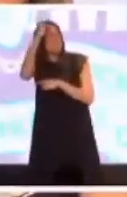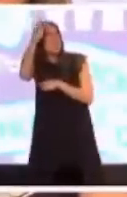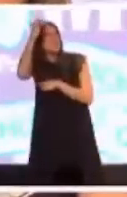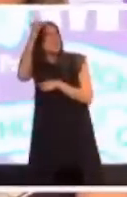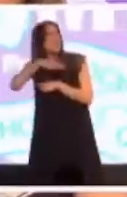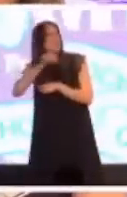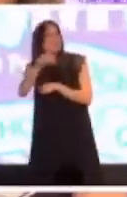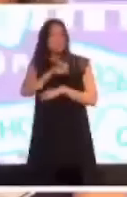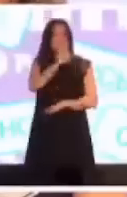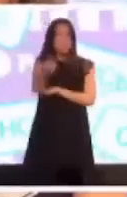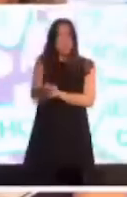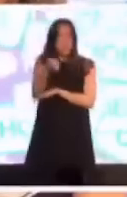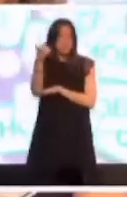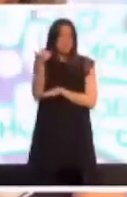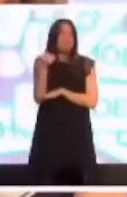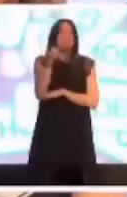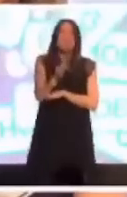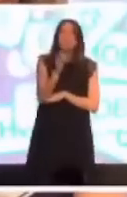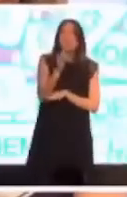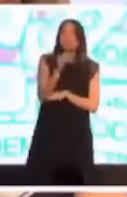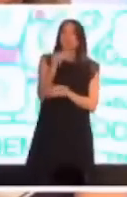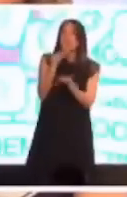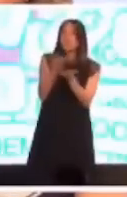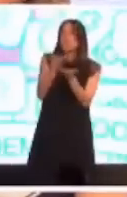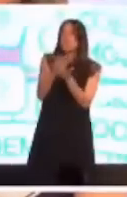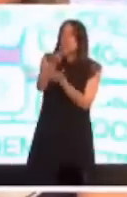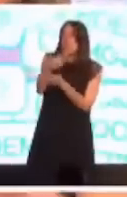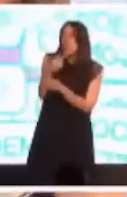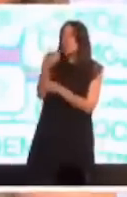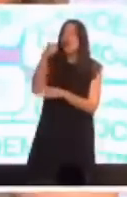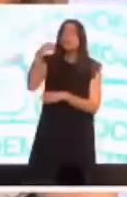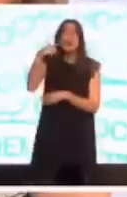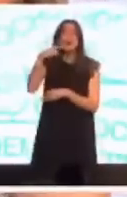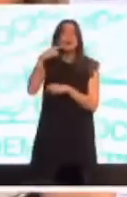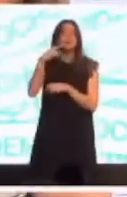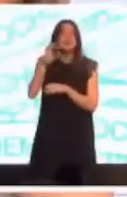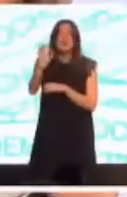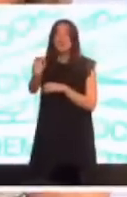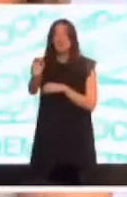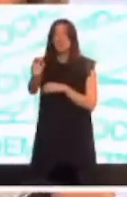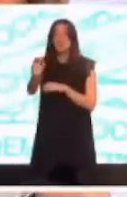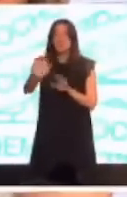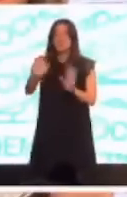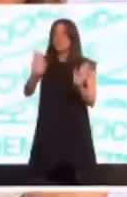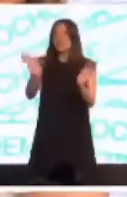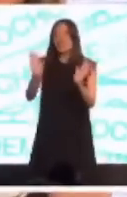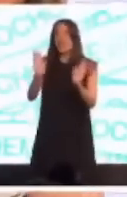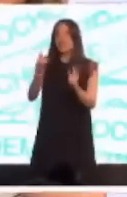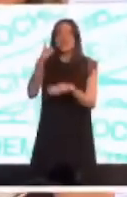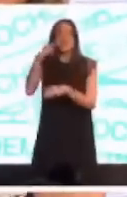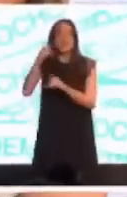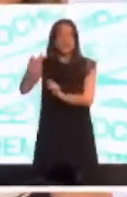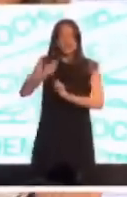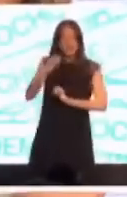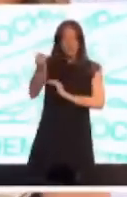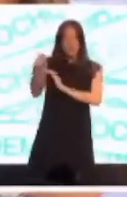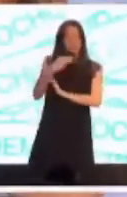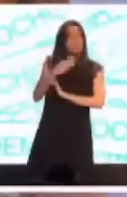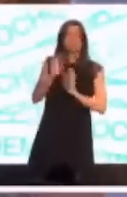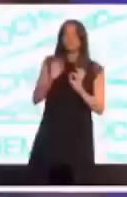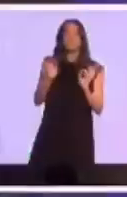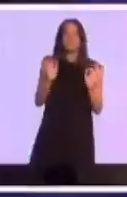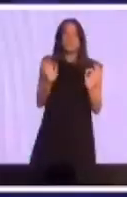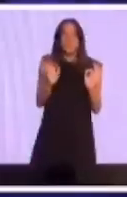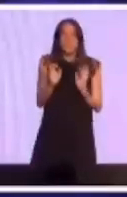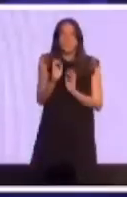recordarlo sin pedirle un solo Euro a los bancos sin pedir un solo Euro a los porque nuestra deuda